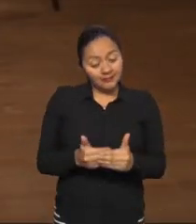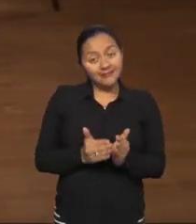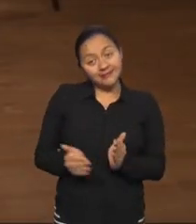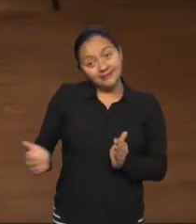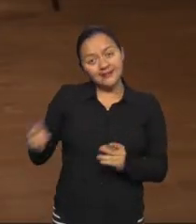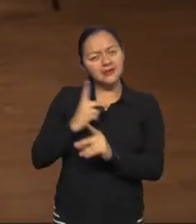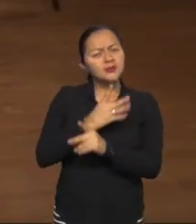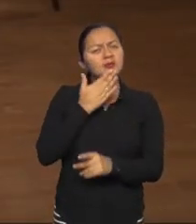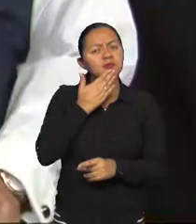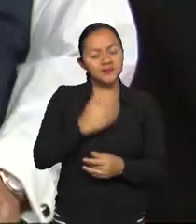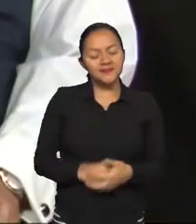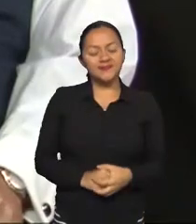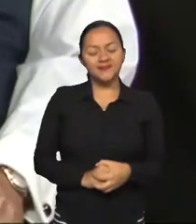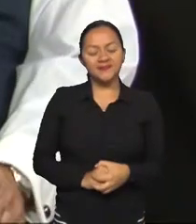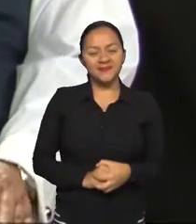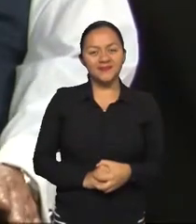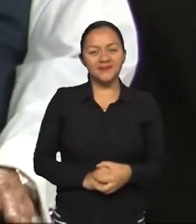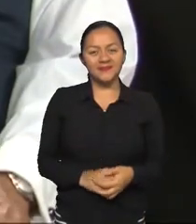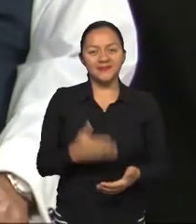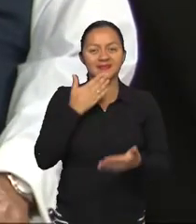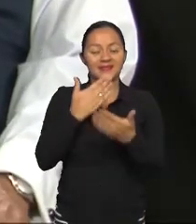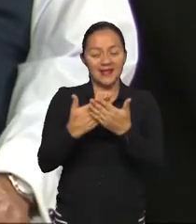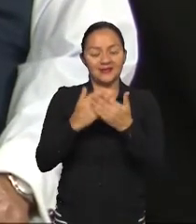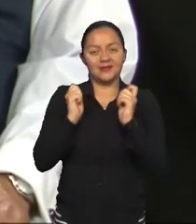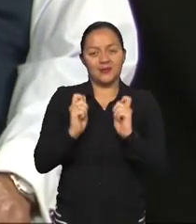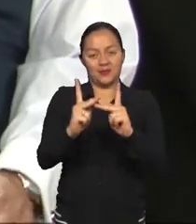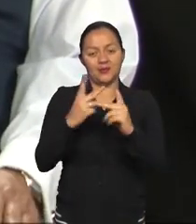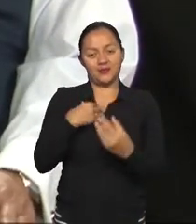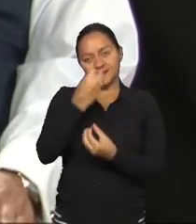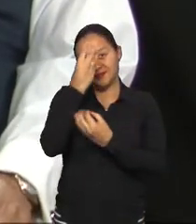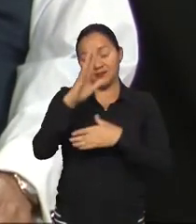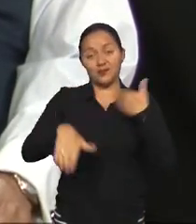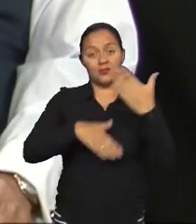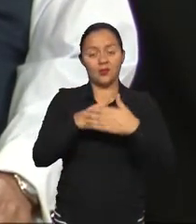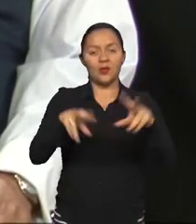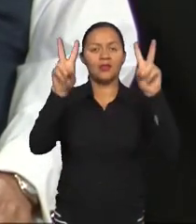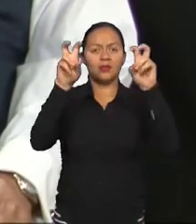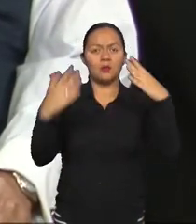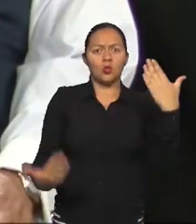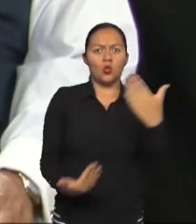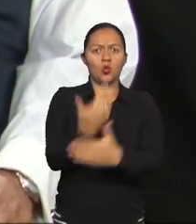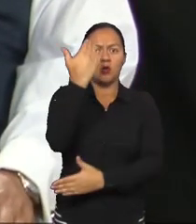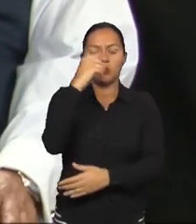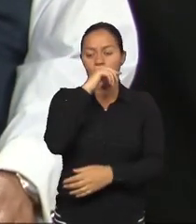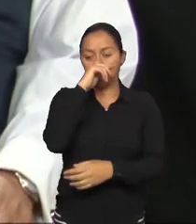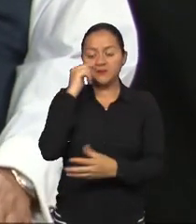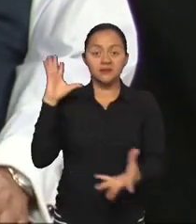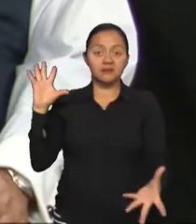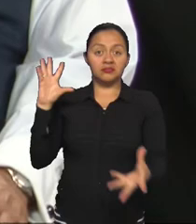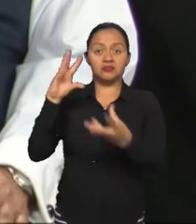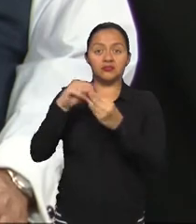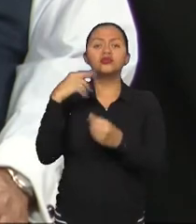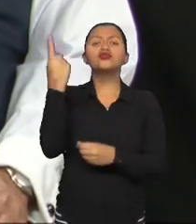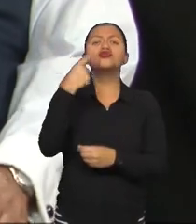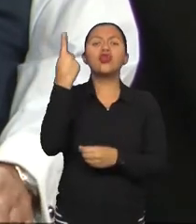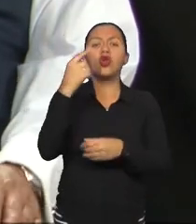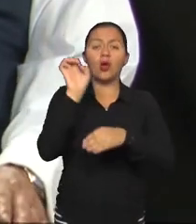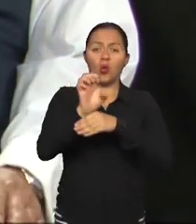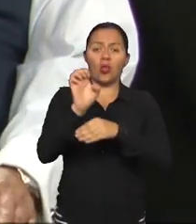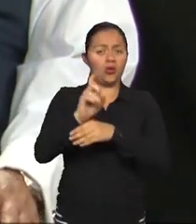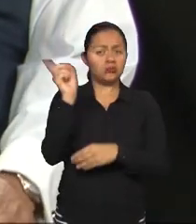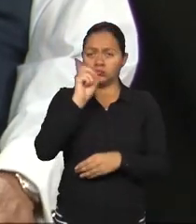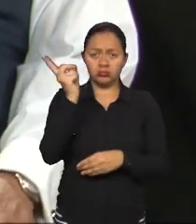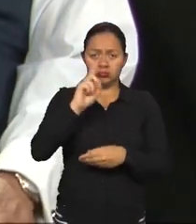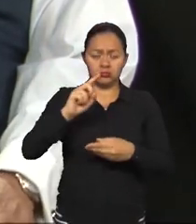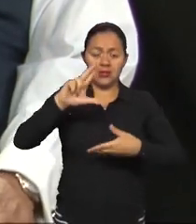con discapacidad. Muchas gracias por la oportunidad de poder informar justamente sobre un tema nuevo que recién se está abriendo no solamente en el ámbito del país, sino